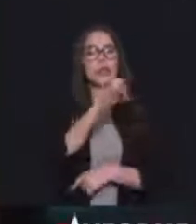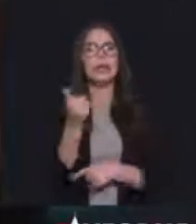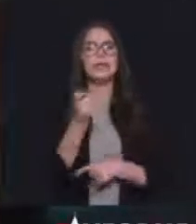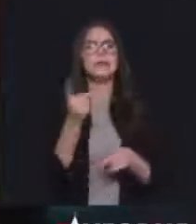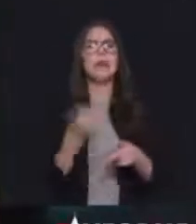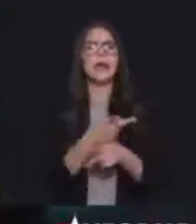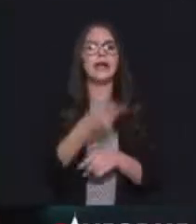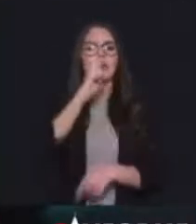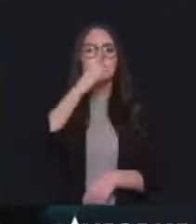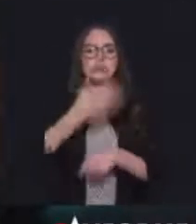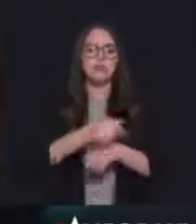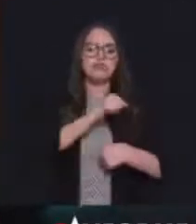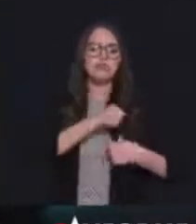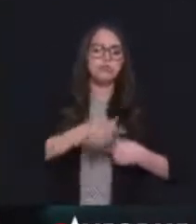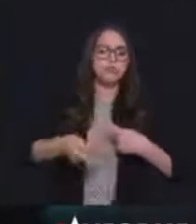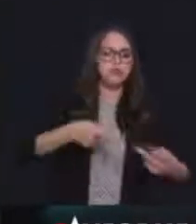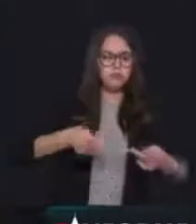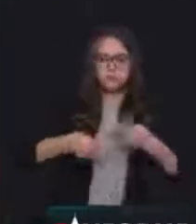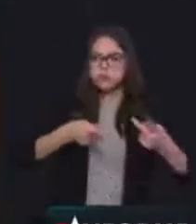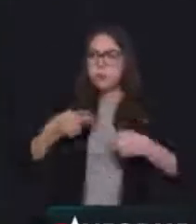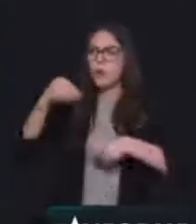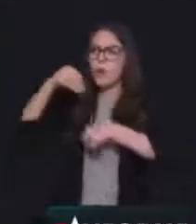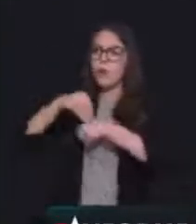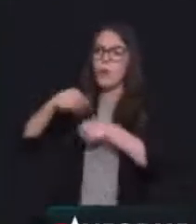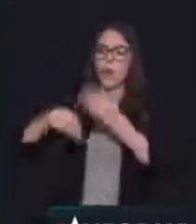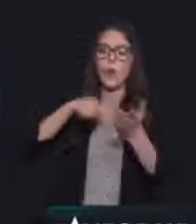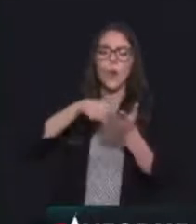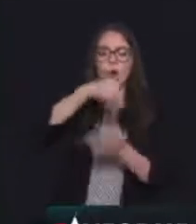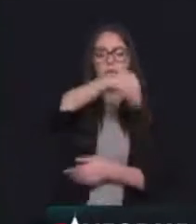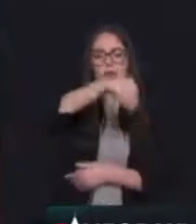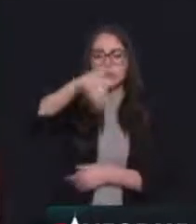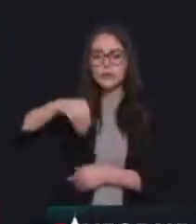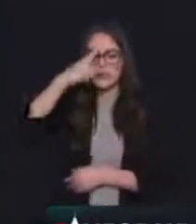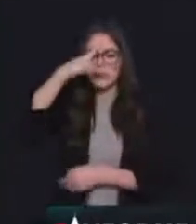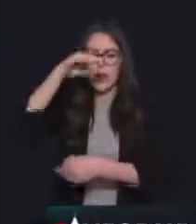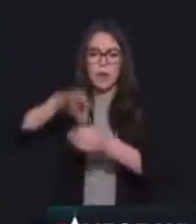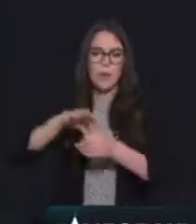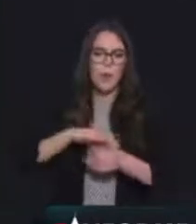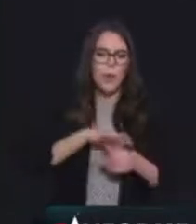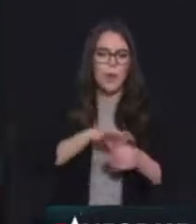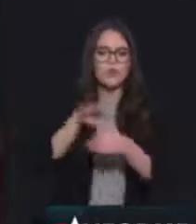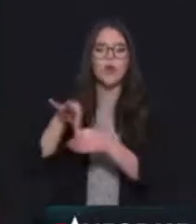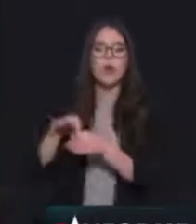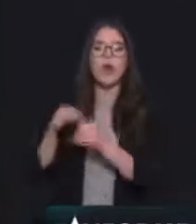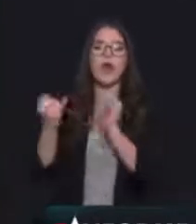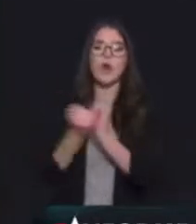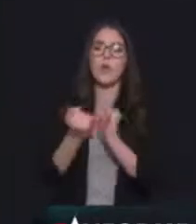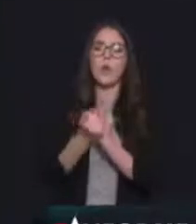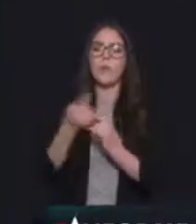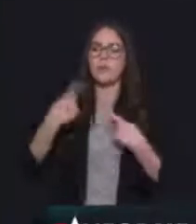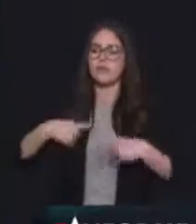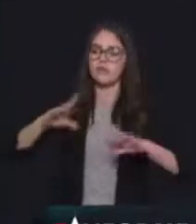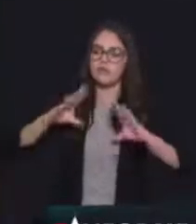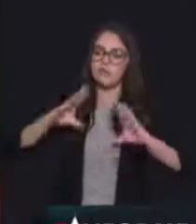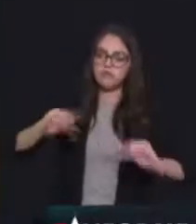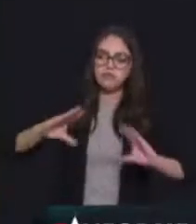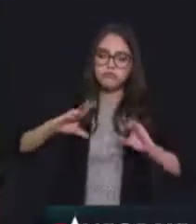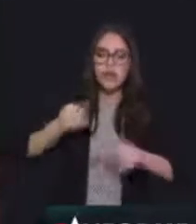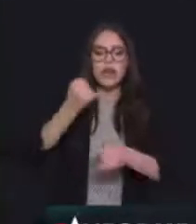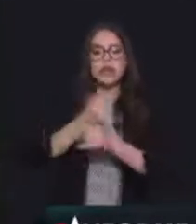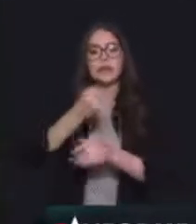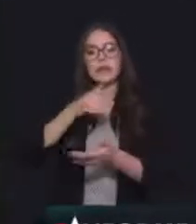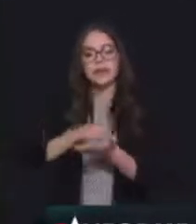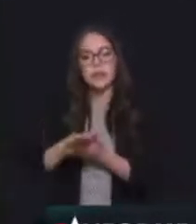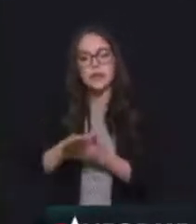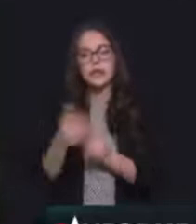organizar las elecciones, que es poner las casillas, etcétera, y el personal que capacita, la impresión de